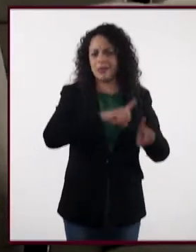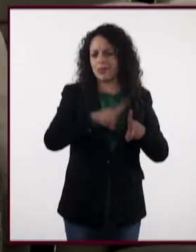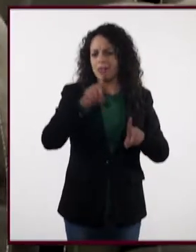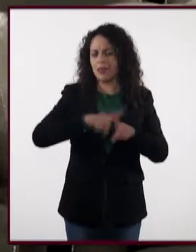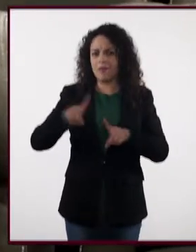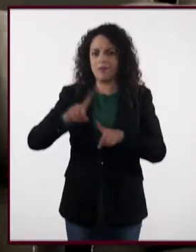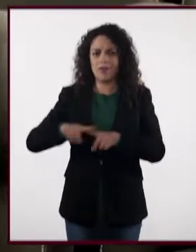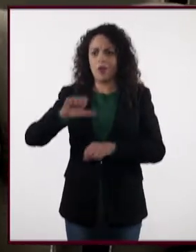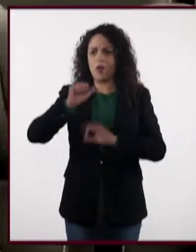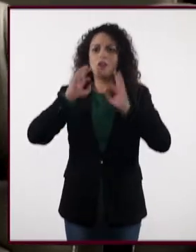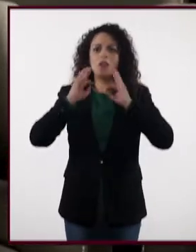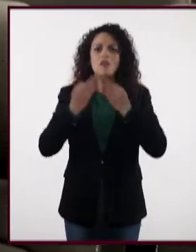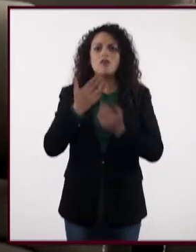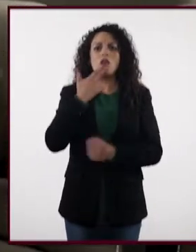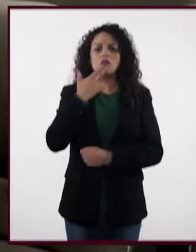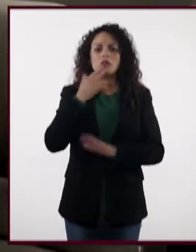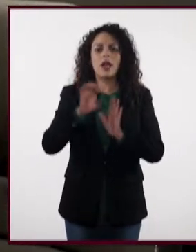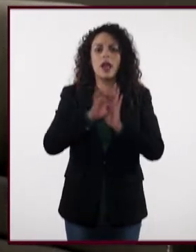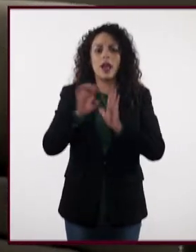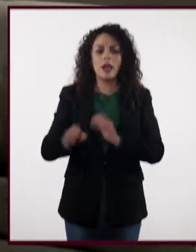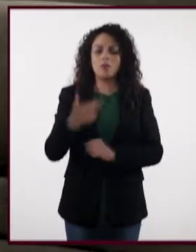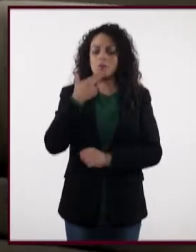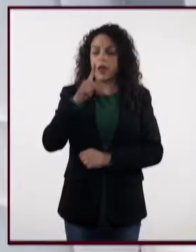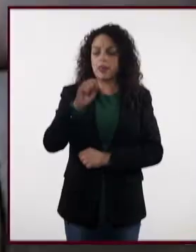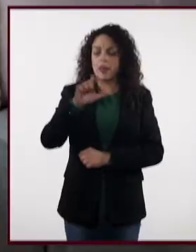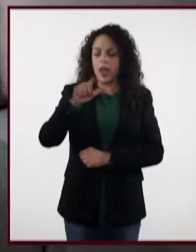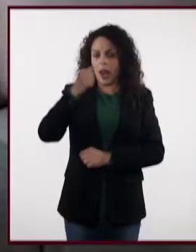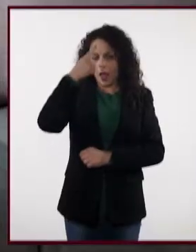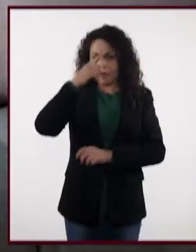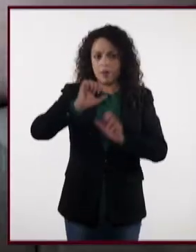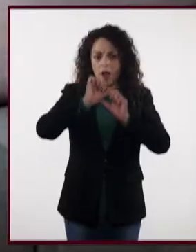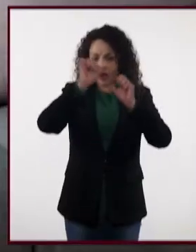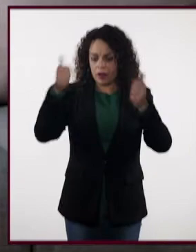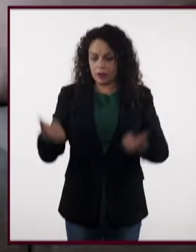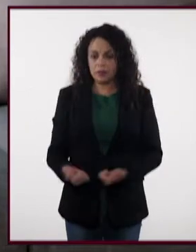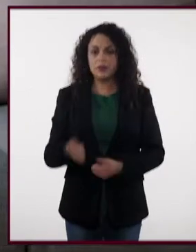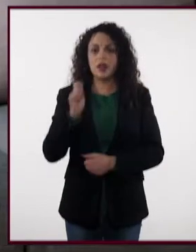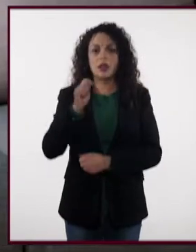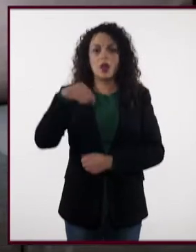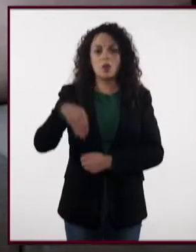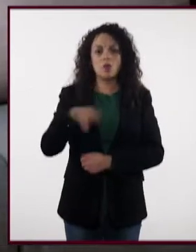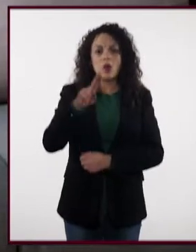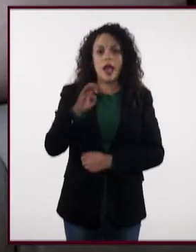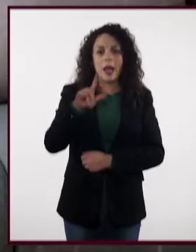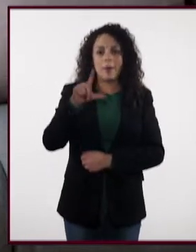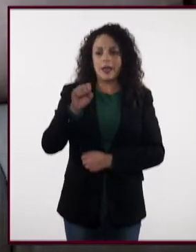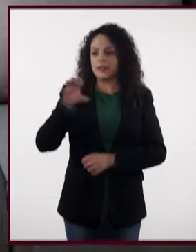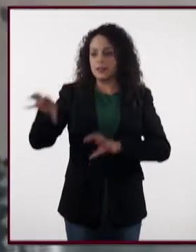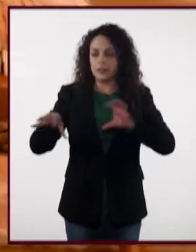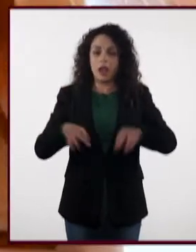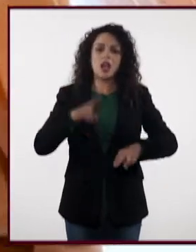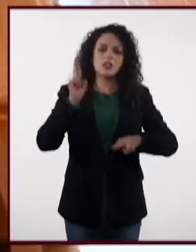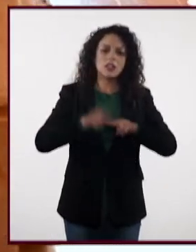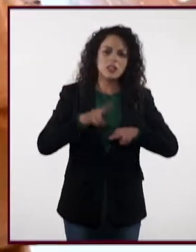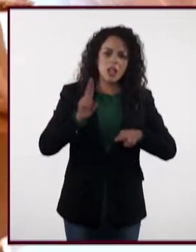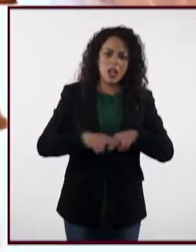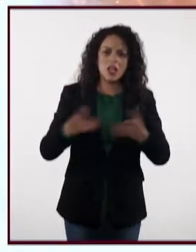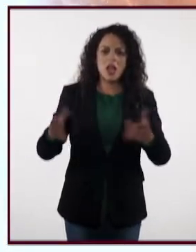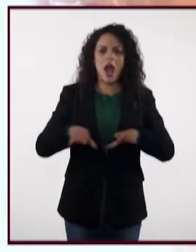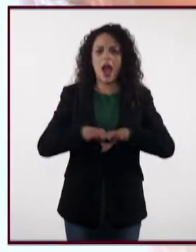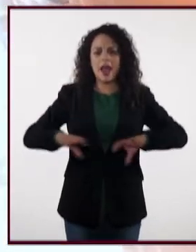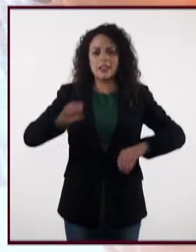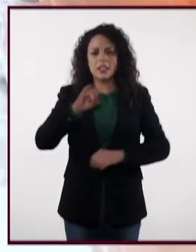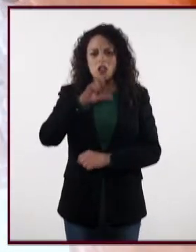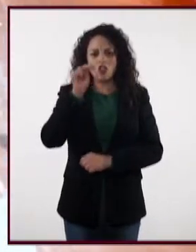aplicaciones más. Una de ellas es el uso de telas y revestimientos en los muebles. Podemos encontrar sillas, sillones,